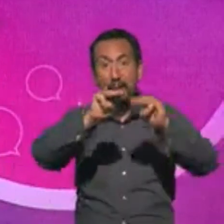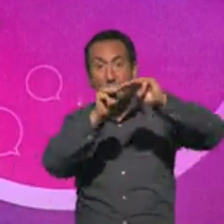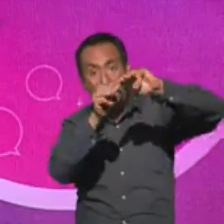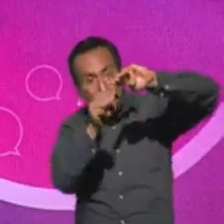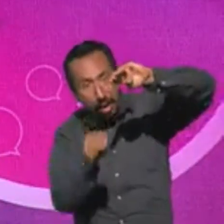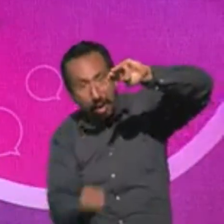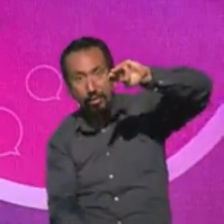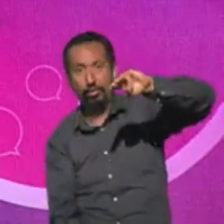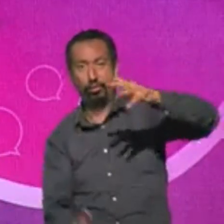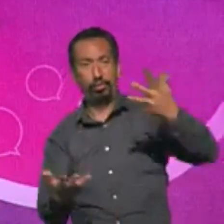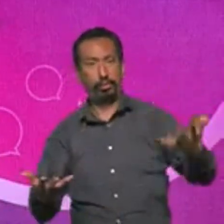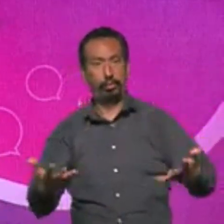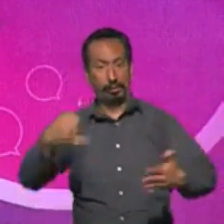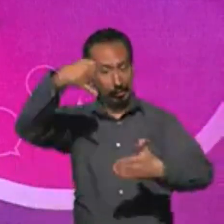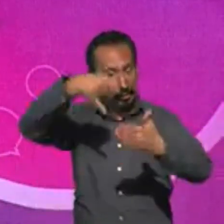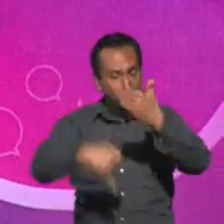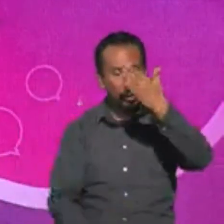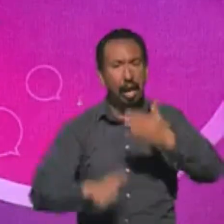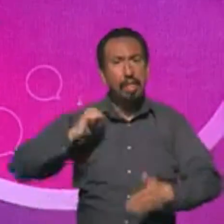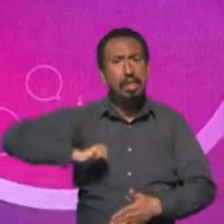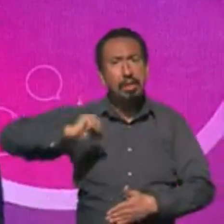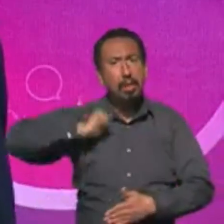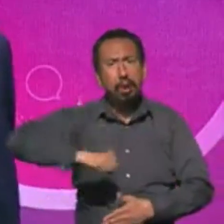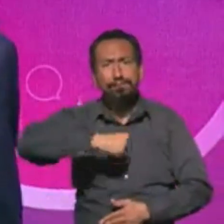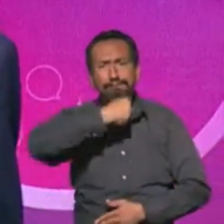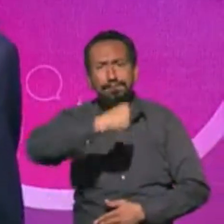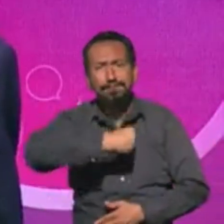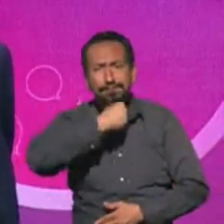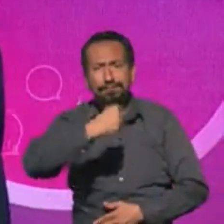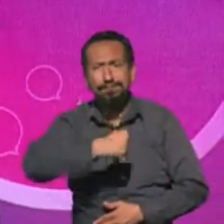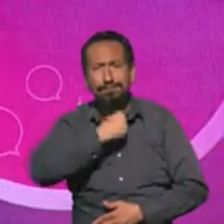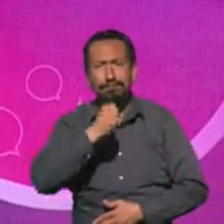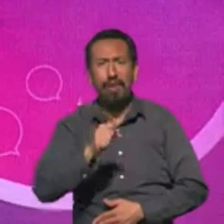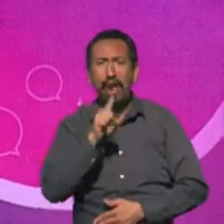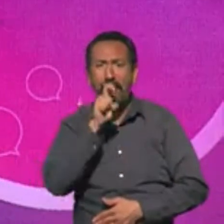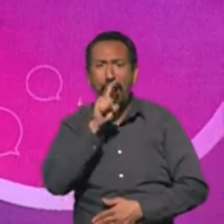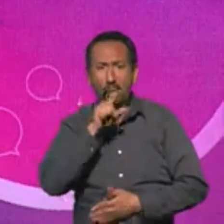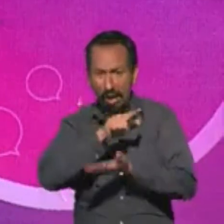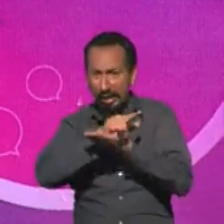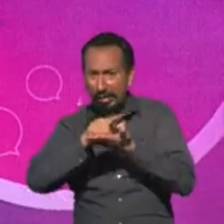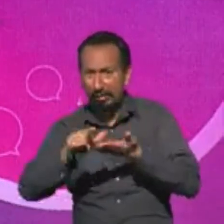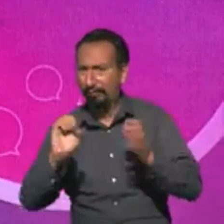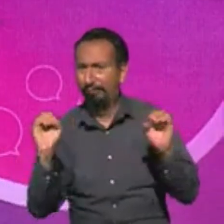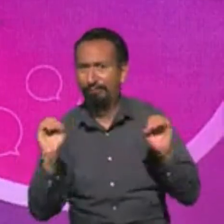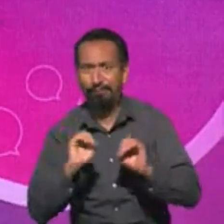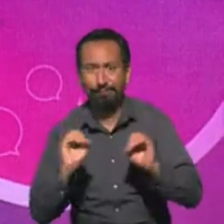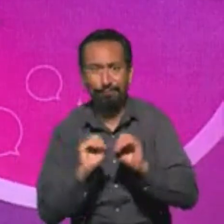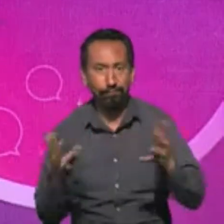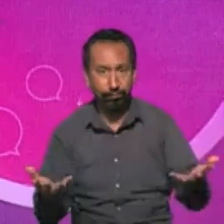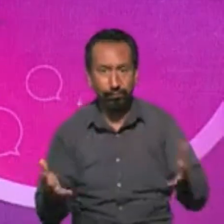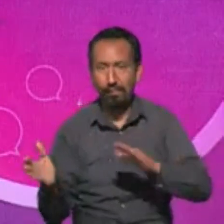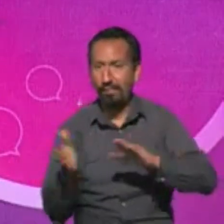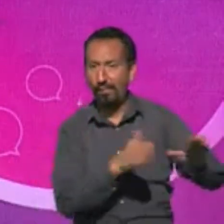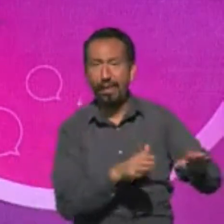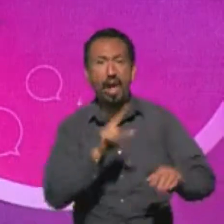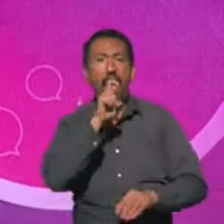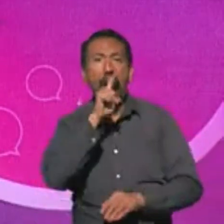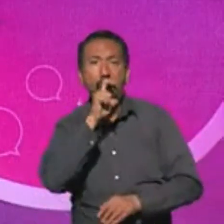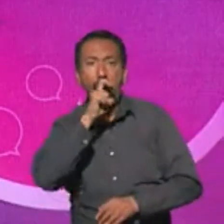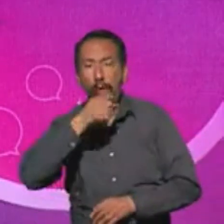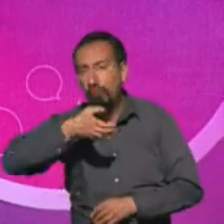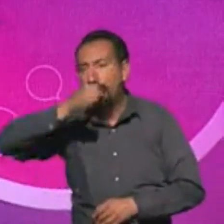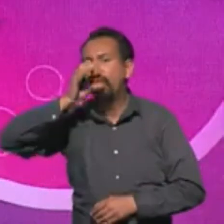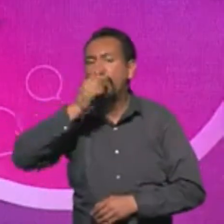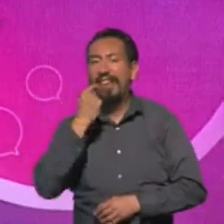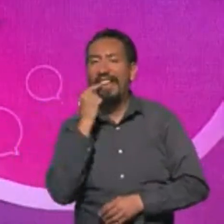aguas fósiles que nos traen serios problemas de salud pública como es el tema de la pérdida de dentaduras por el